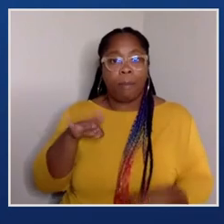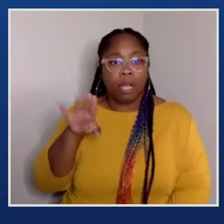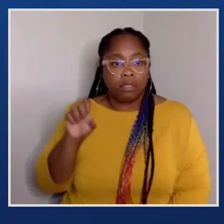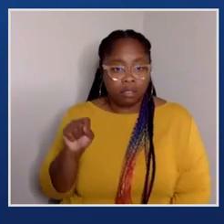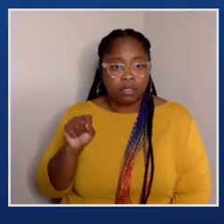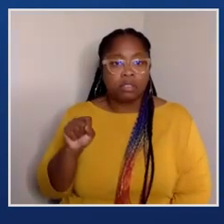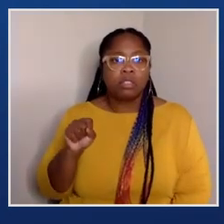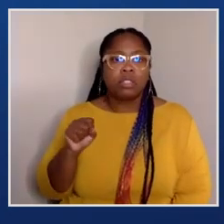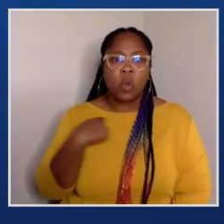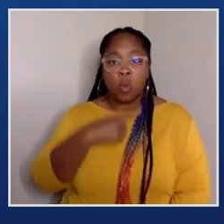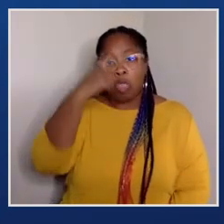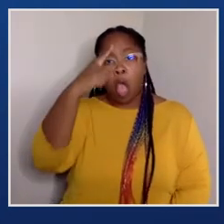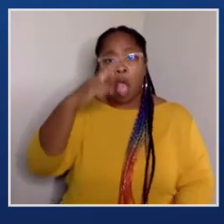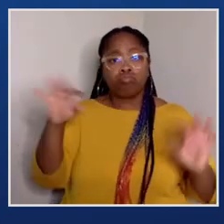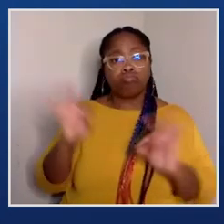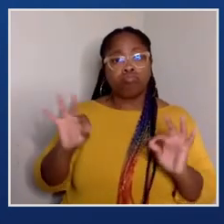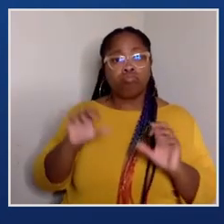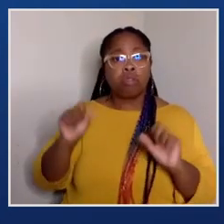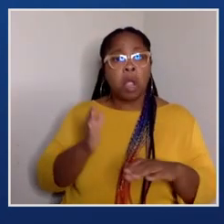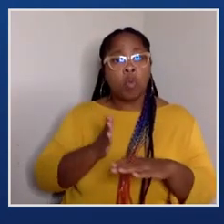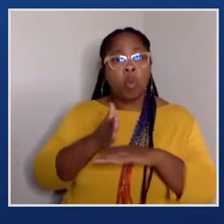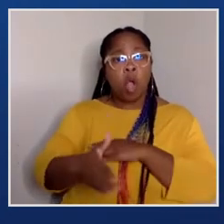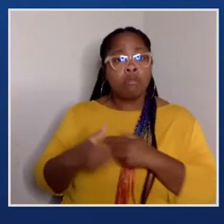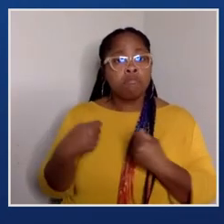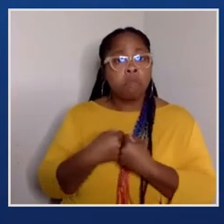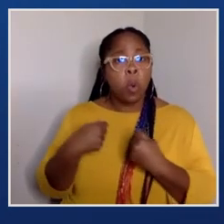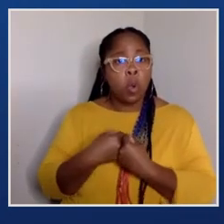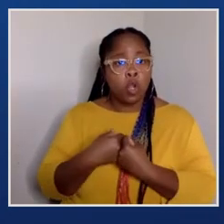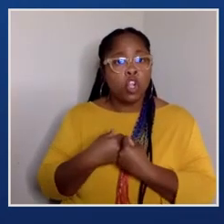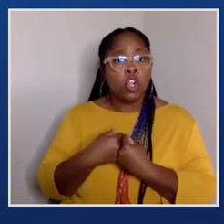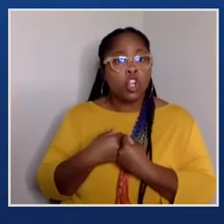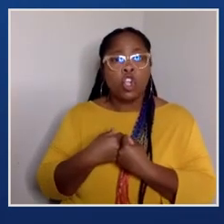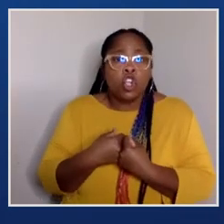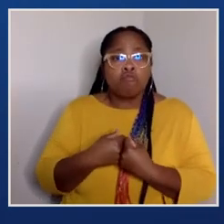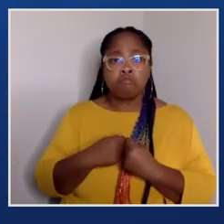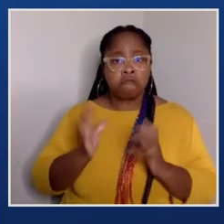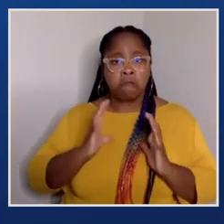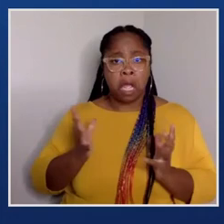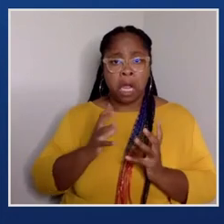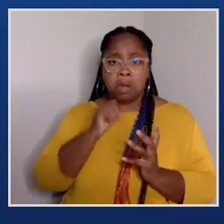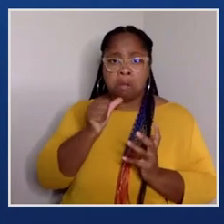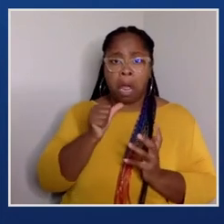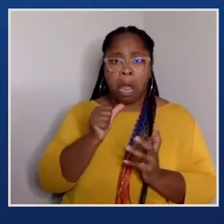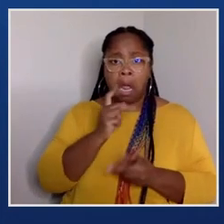creyendo que nosotros podíamos pasar y no nos iban a detener